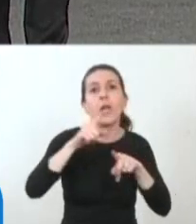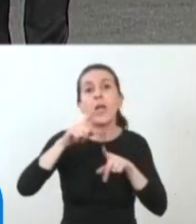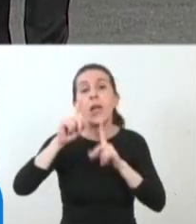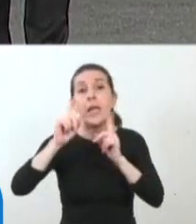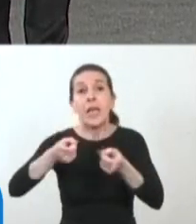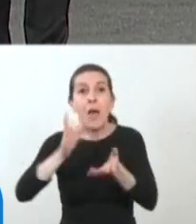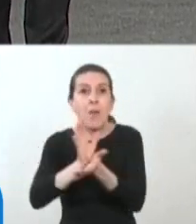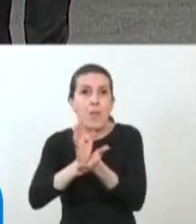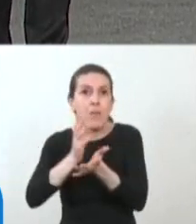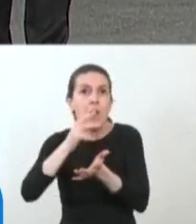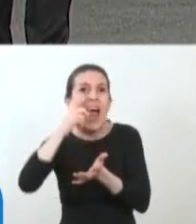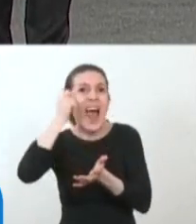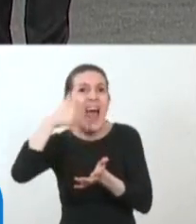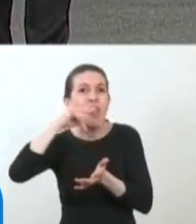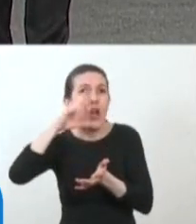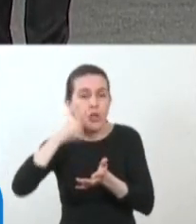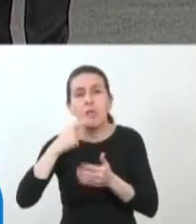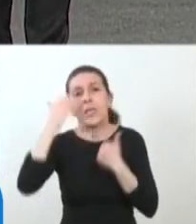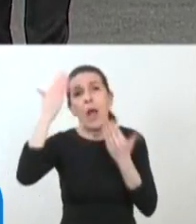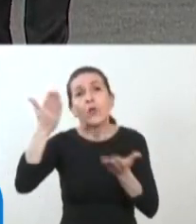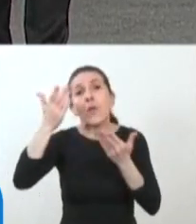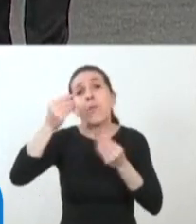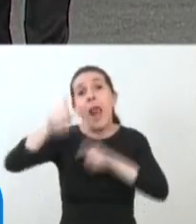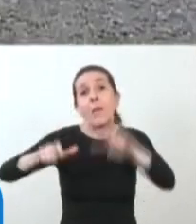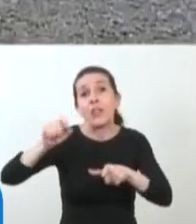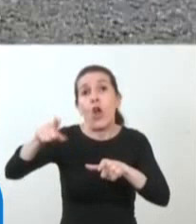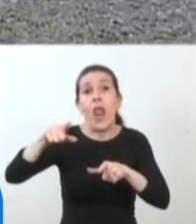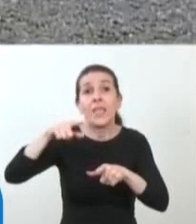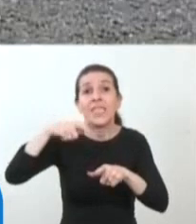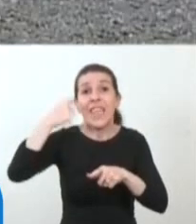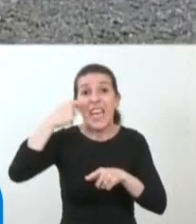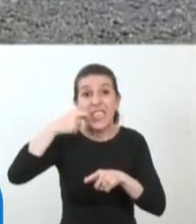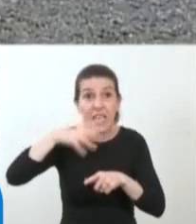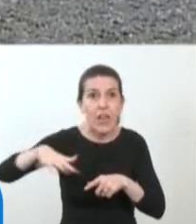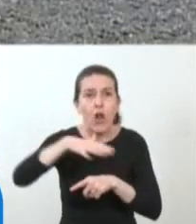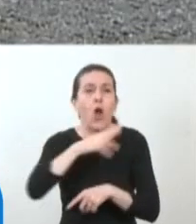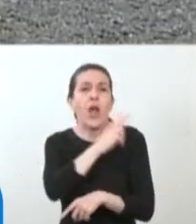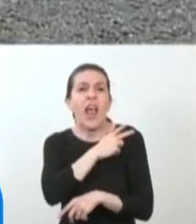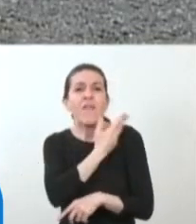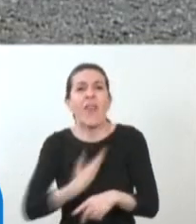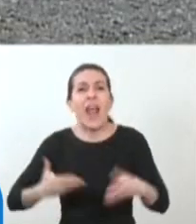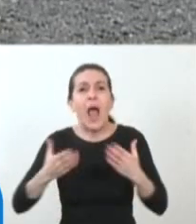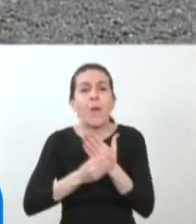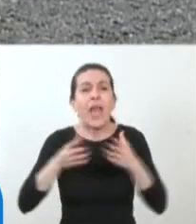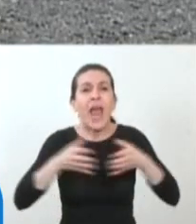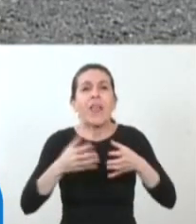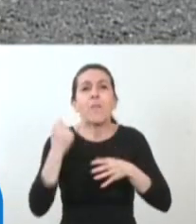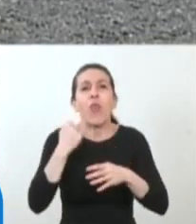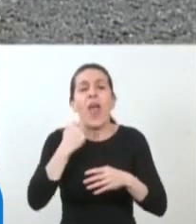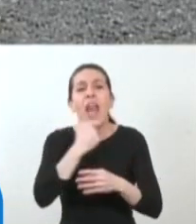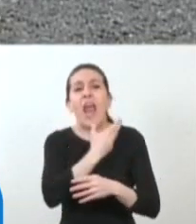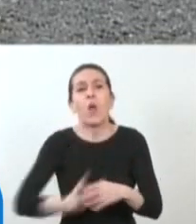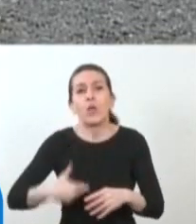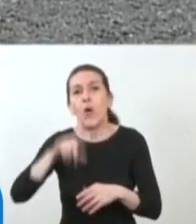saludamos también a quienes se encuentran en san isidro allí el jefe de gabinete de ministros del poder ejecutivo nacional